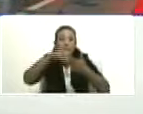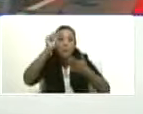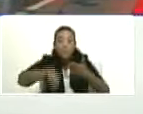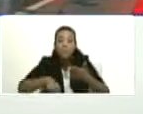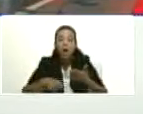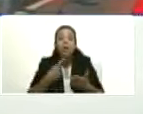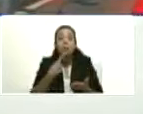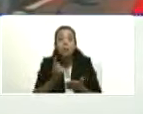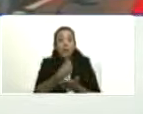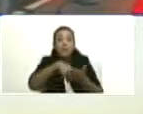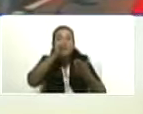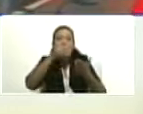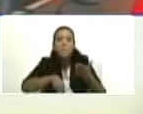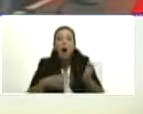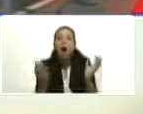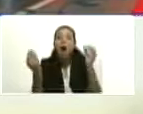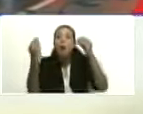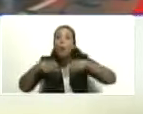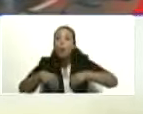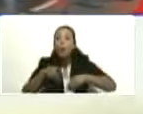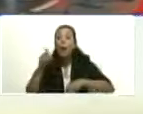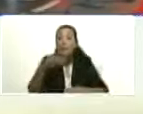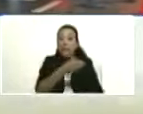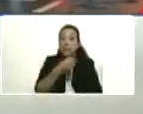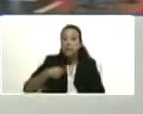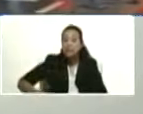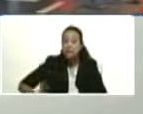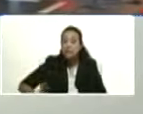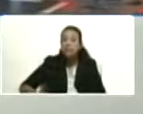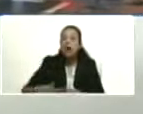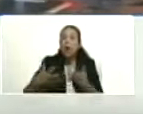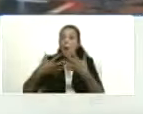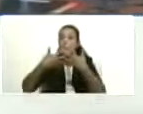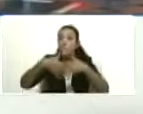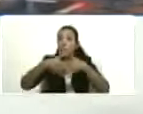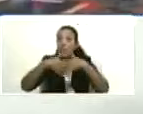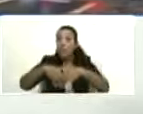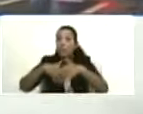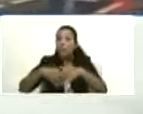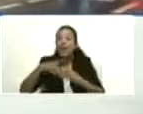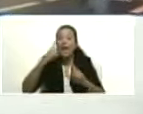le comenté, un acuerdo con la empresa